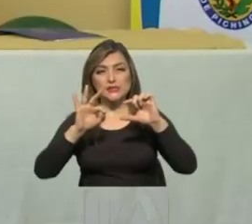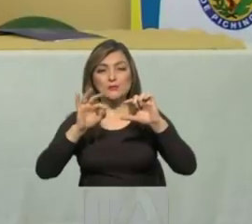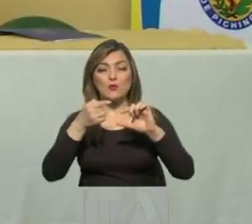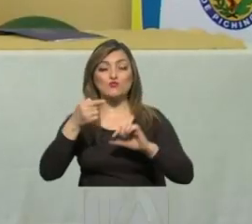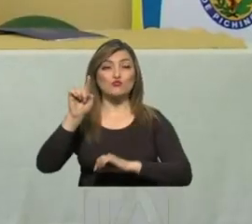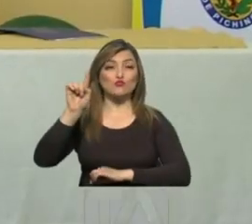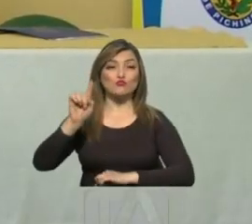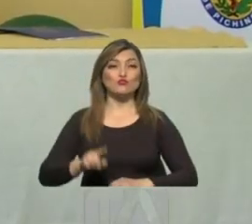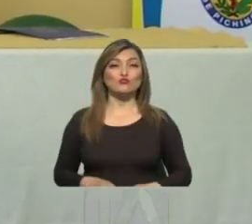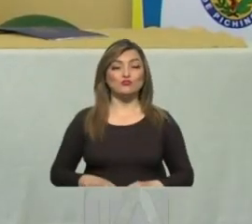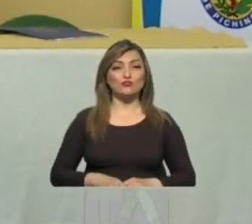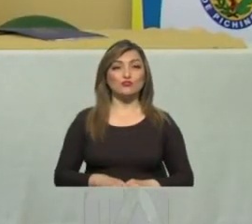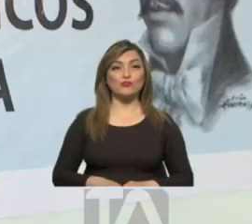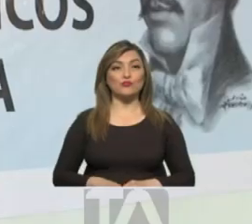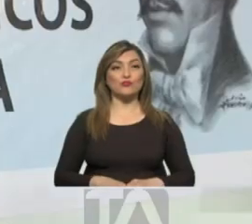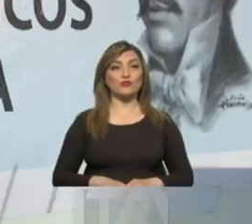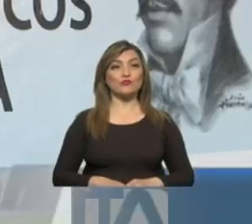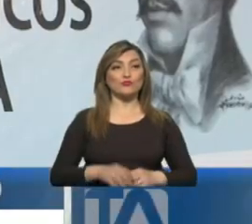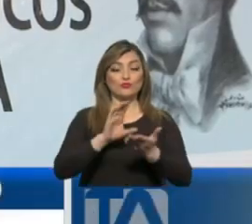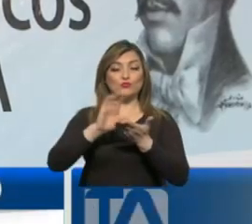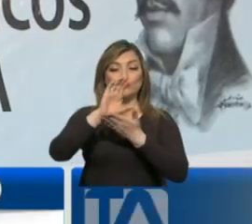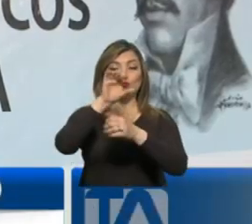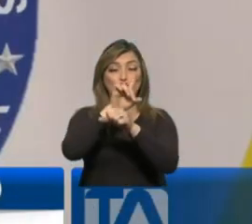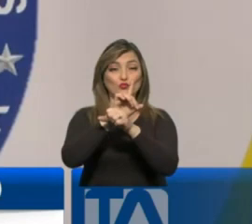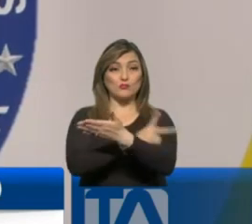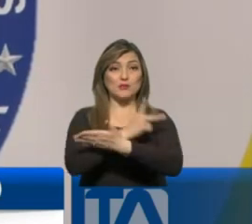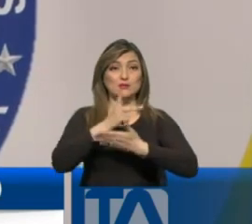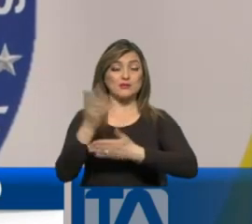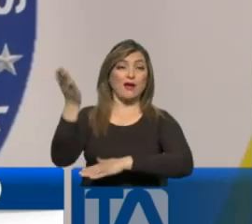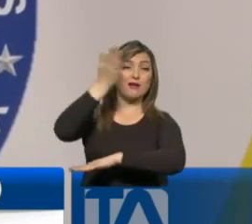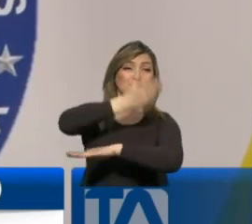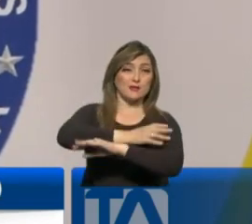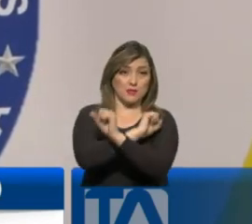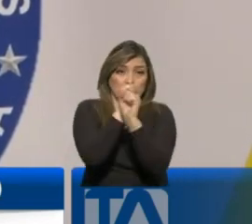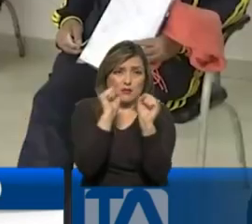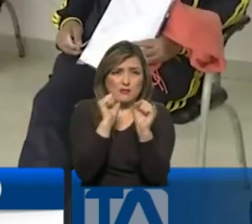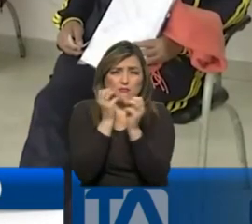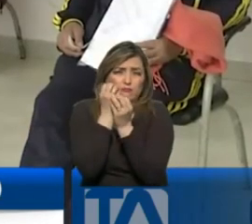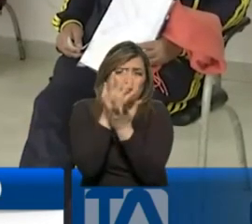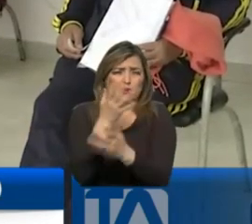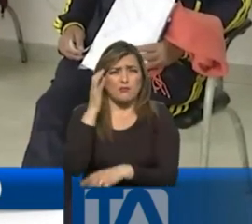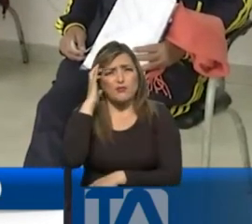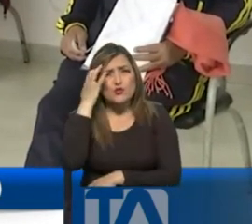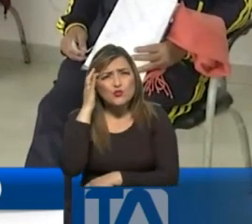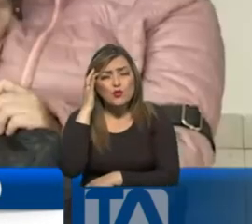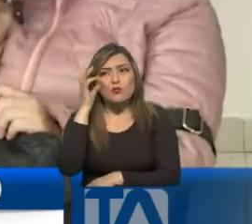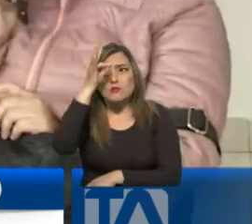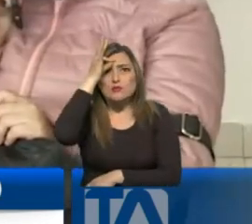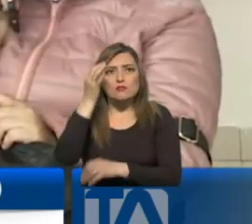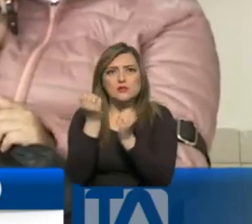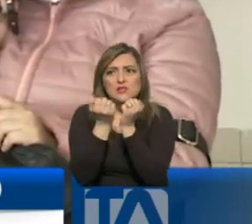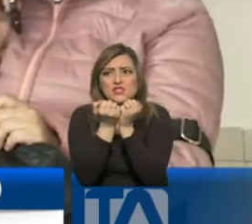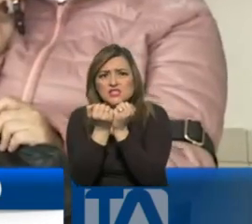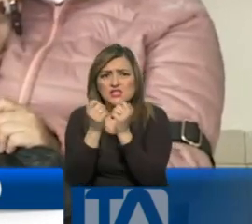1. A pesar de estas cifras, el Colegio de Médicos de Pichincha en horas de la mañana anunció su preocupación, pues señalan que los hospitales